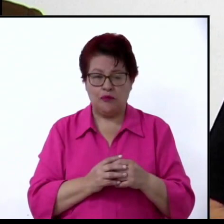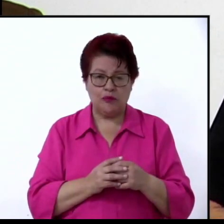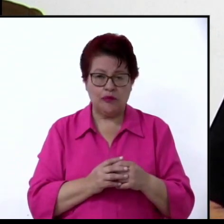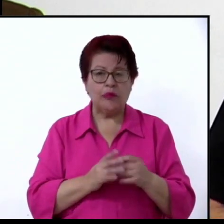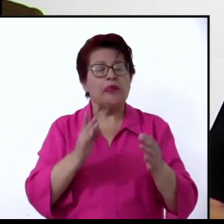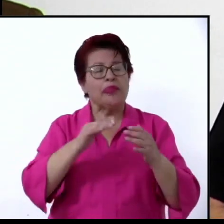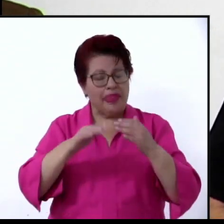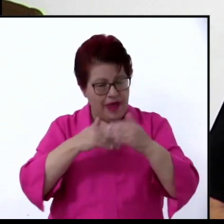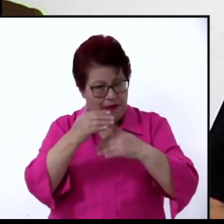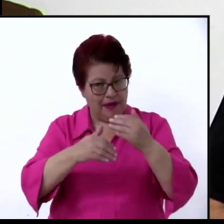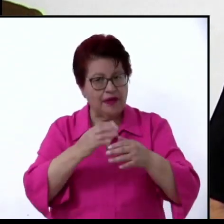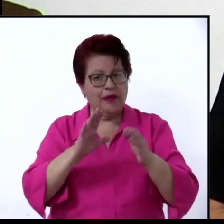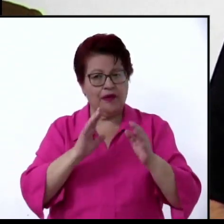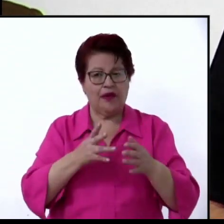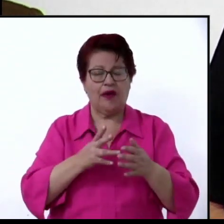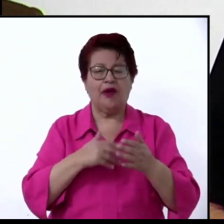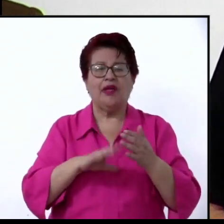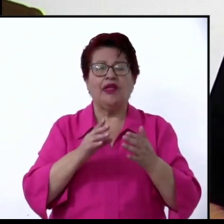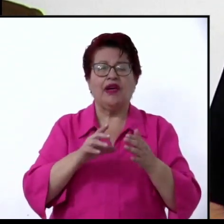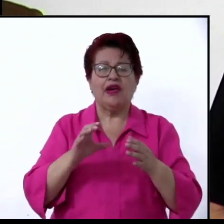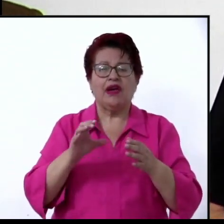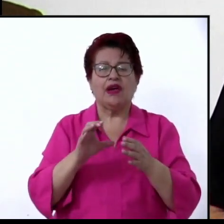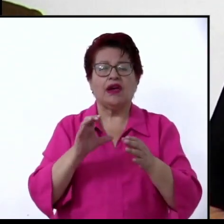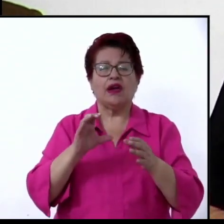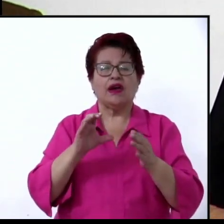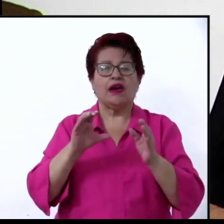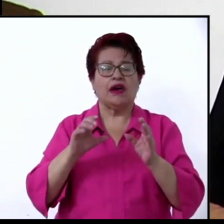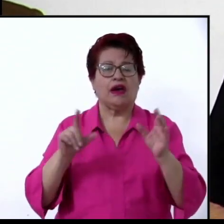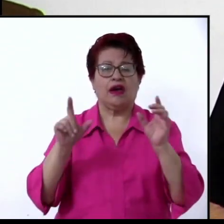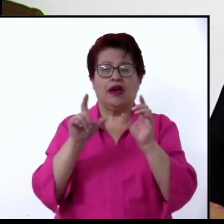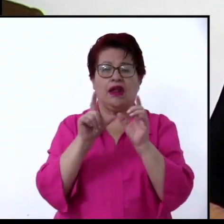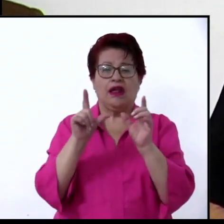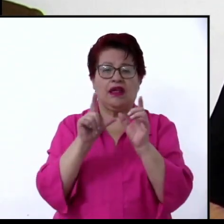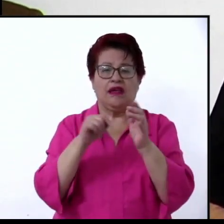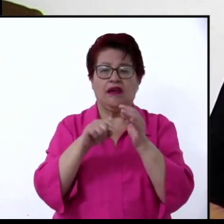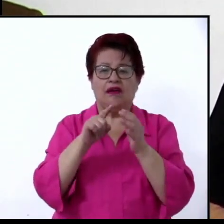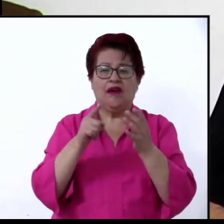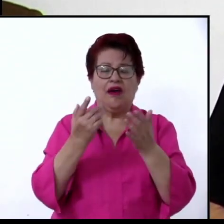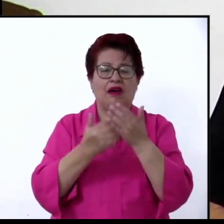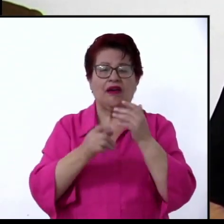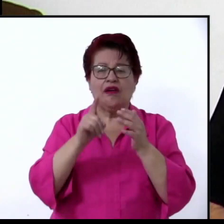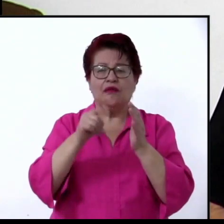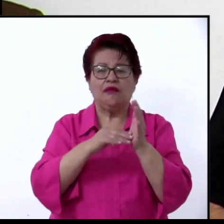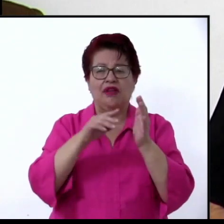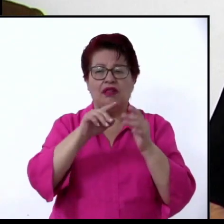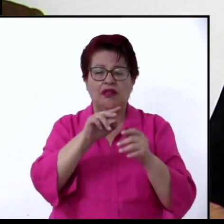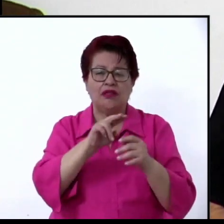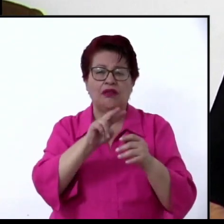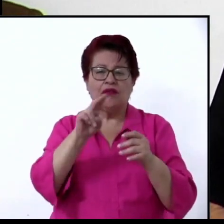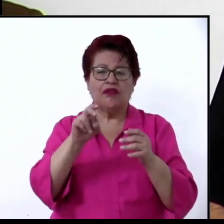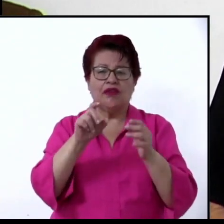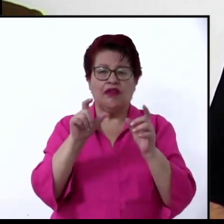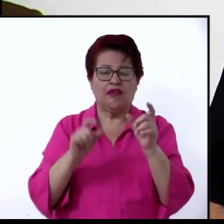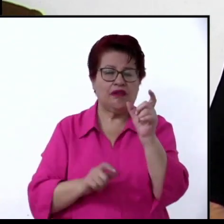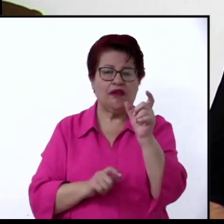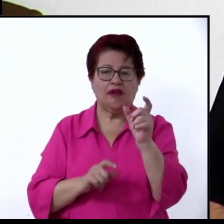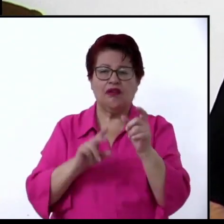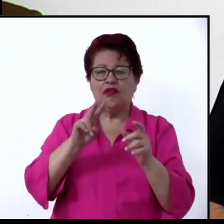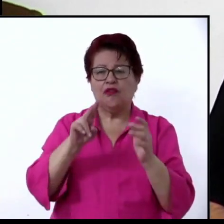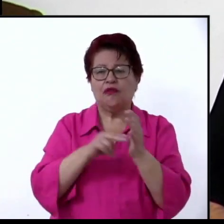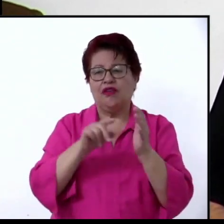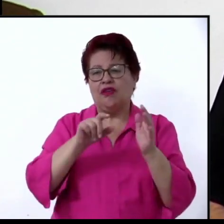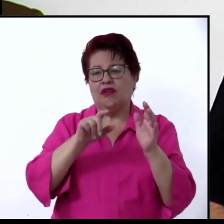Hemos avanzado en el proceso de credencialización. En 2019 se generaron 1.200 credenciales, en